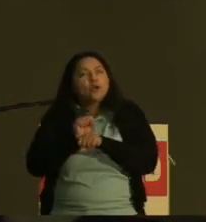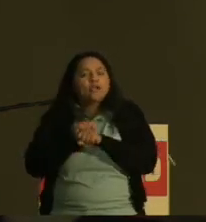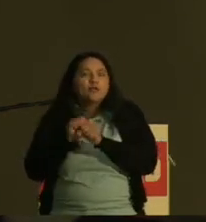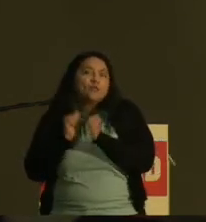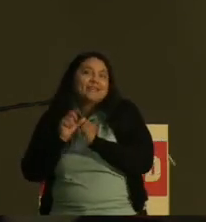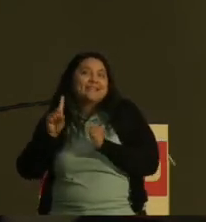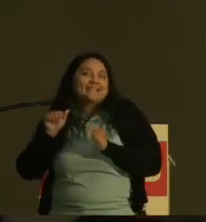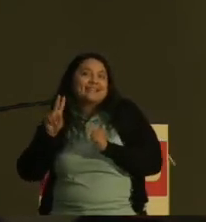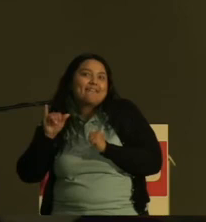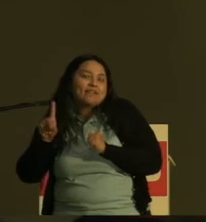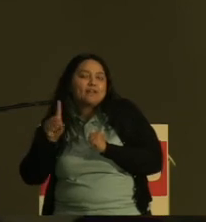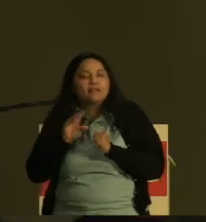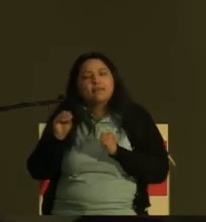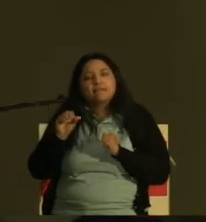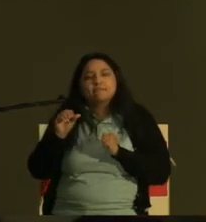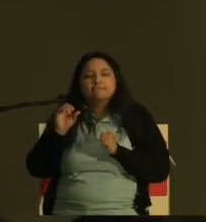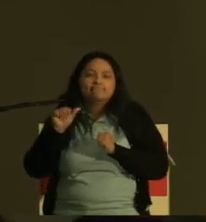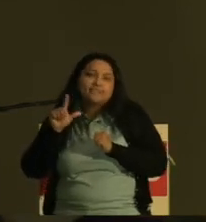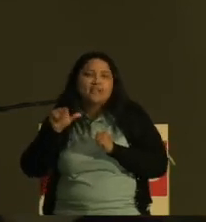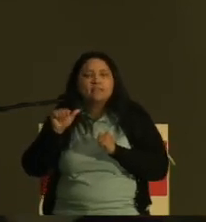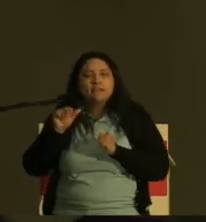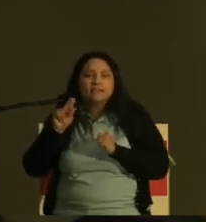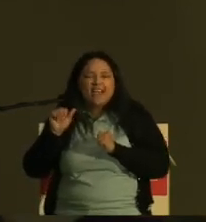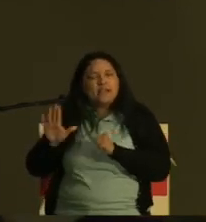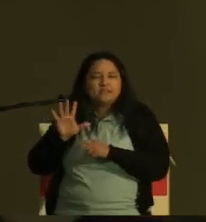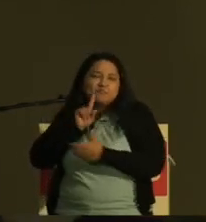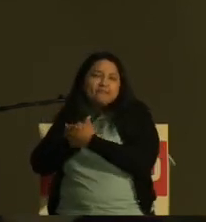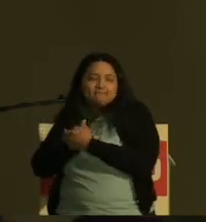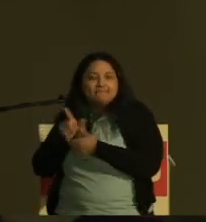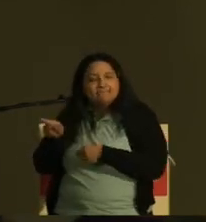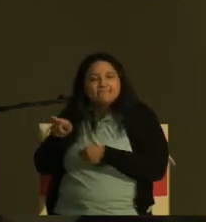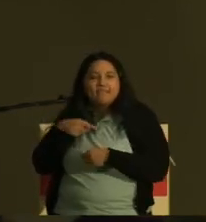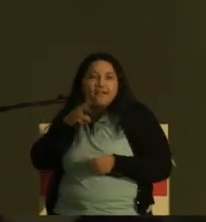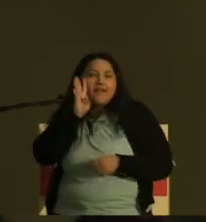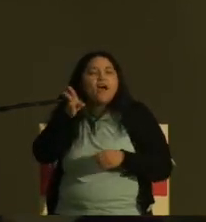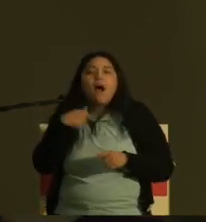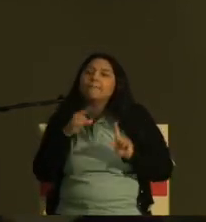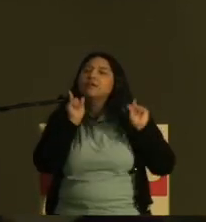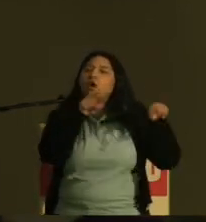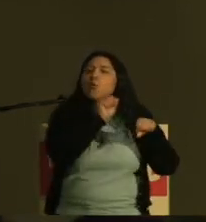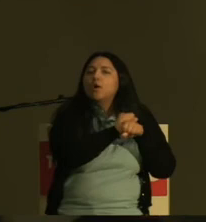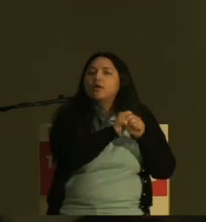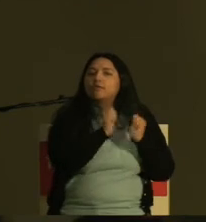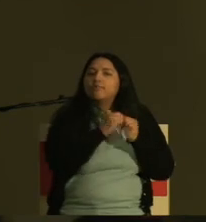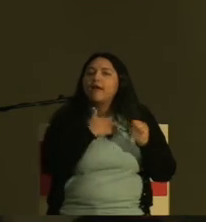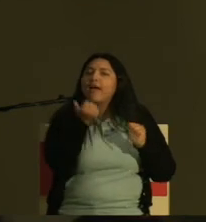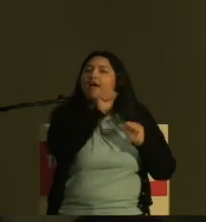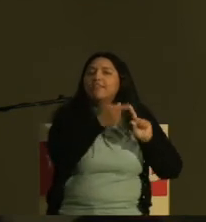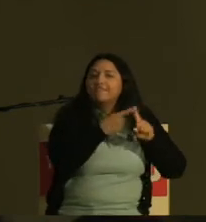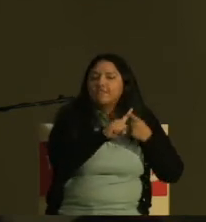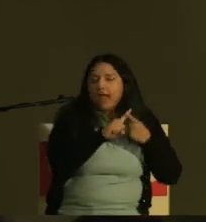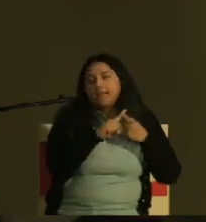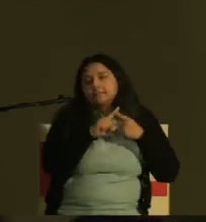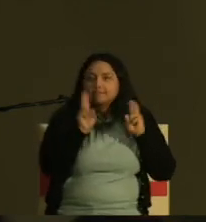David y Alana, su esposa, ¿no? Durante un tiempo. Luego con otros amigos en el campo, también hacer